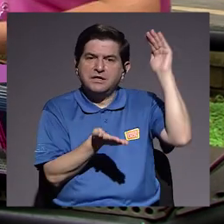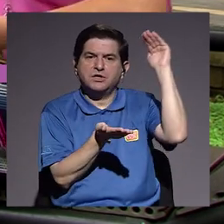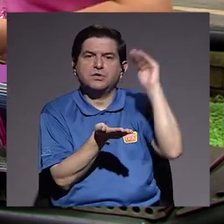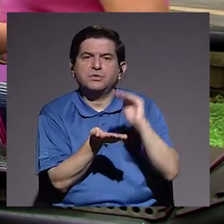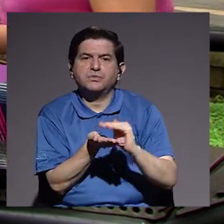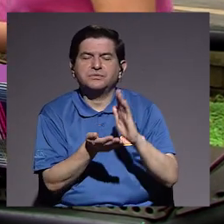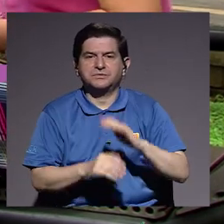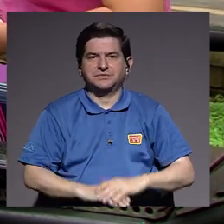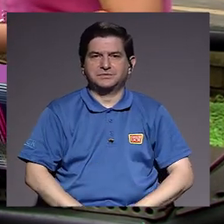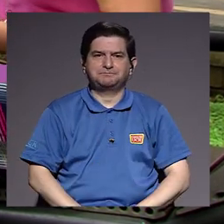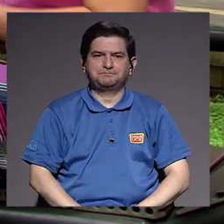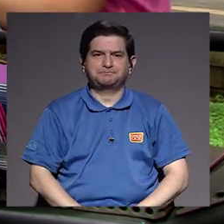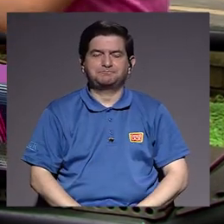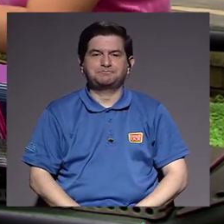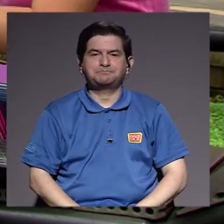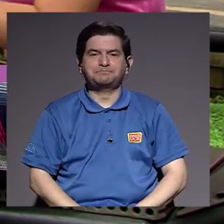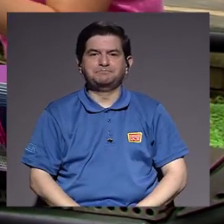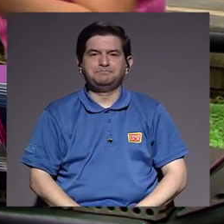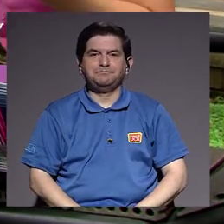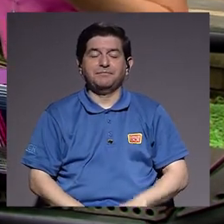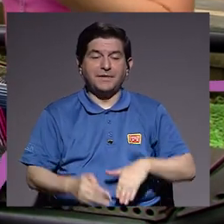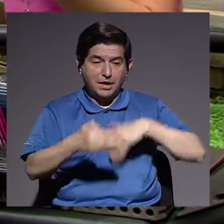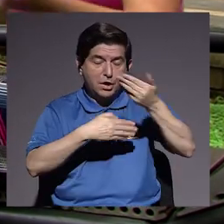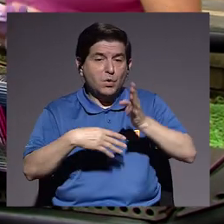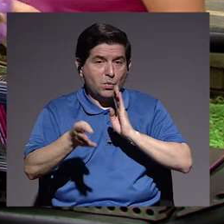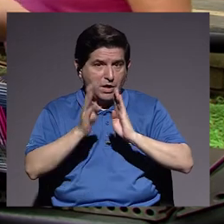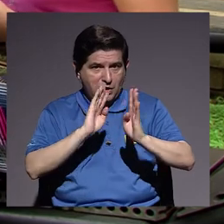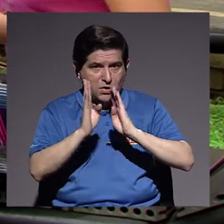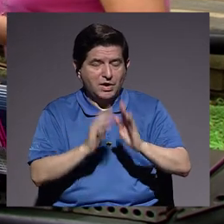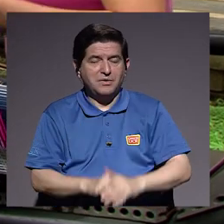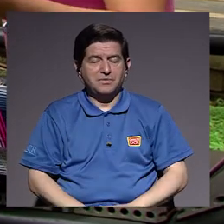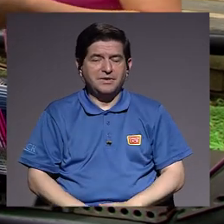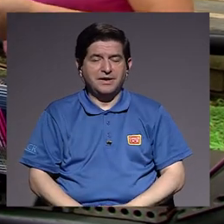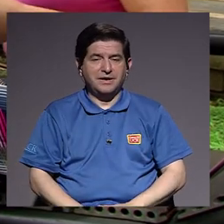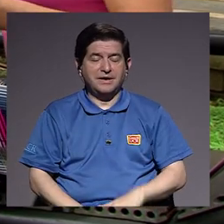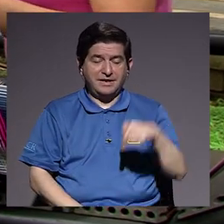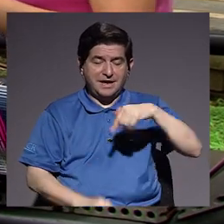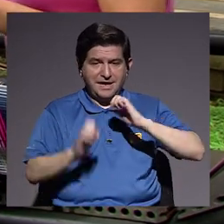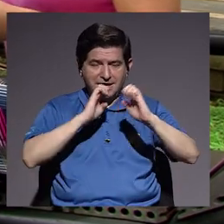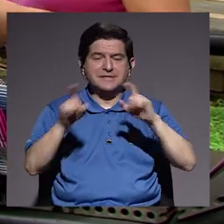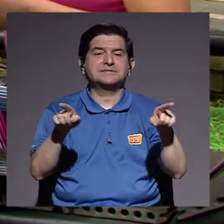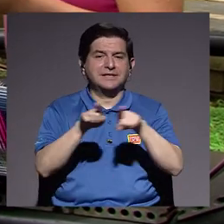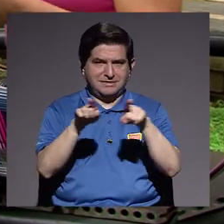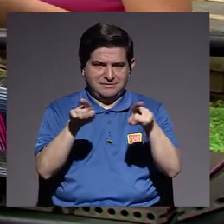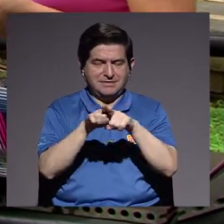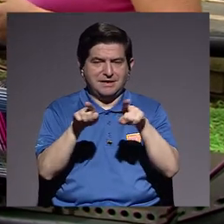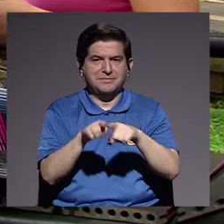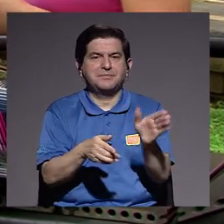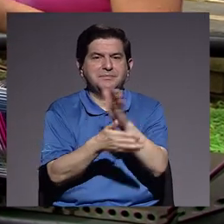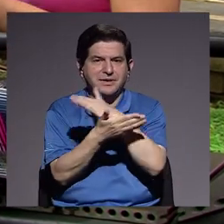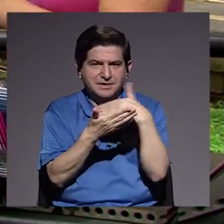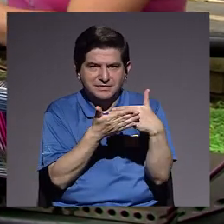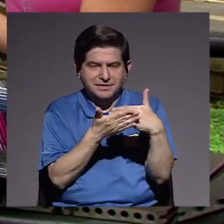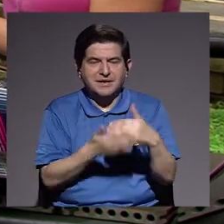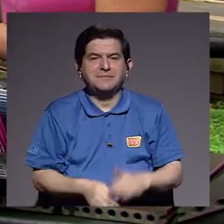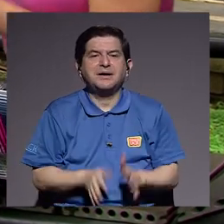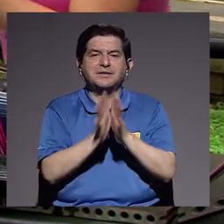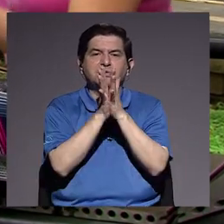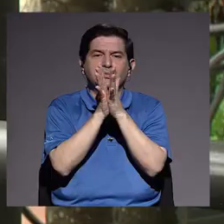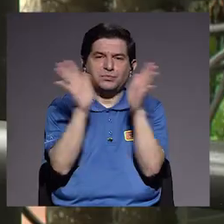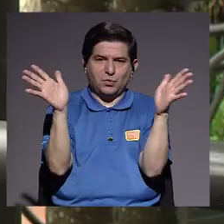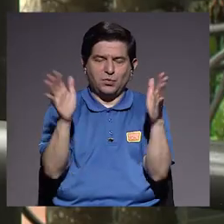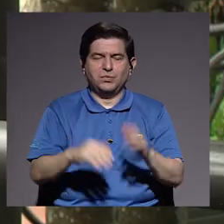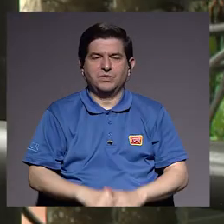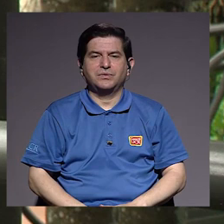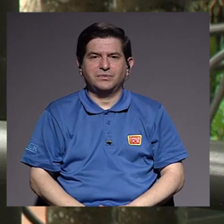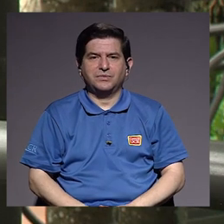¿verdad? Sí, sí. Vamos a hablar ahora, bueno, más adelante, digamos, en esta entrevista acerca también un poco de la parte